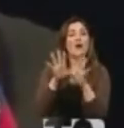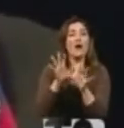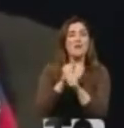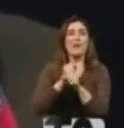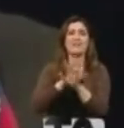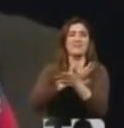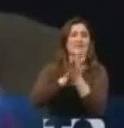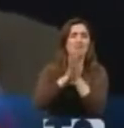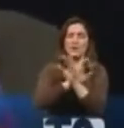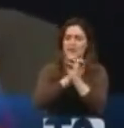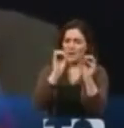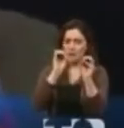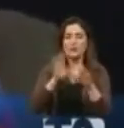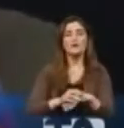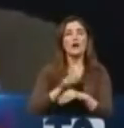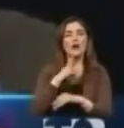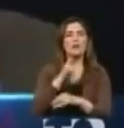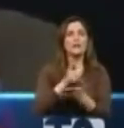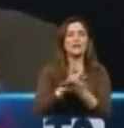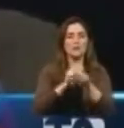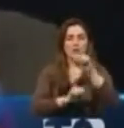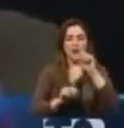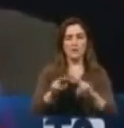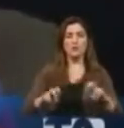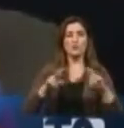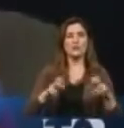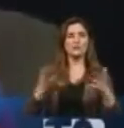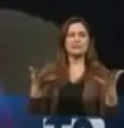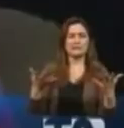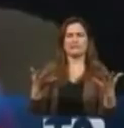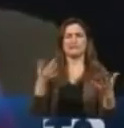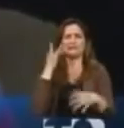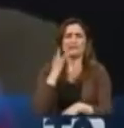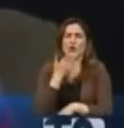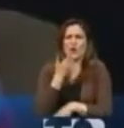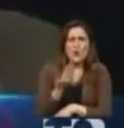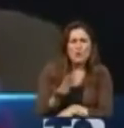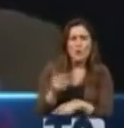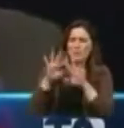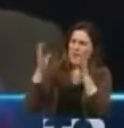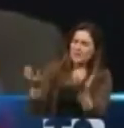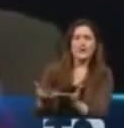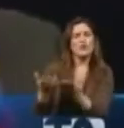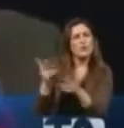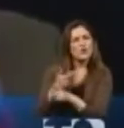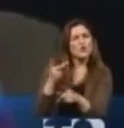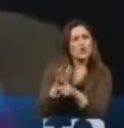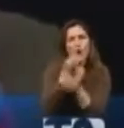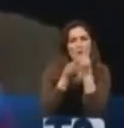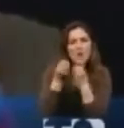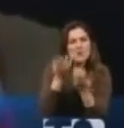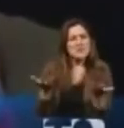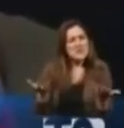una realidad injusta, inhumana, cruel y además paradójica, porque en el planeta sí se producen los